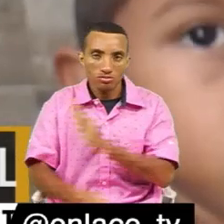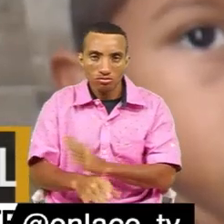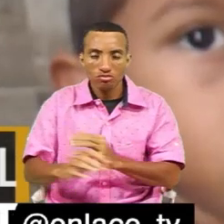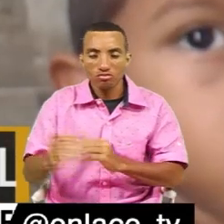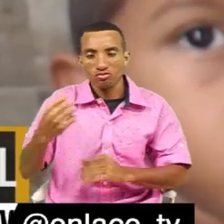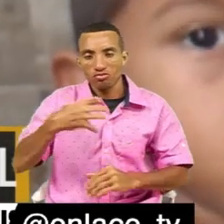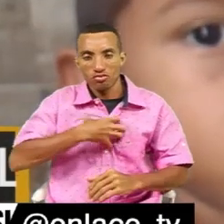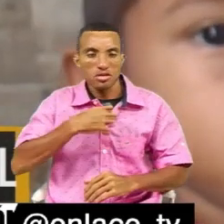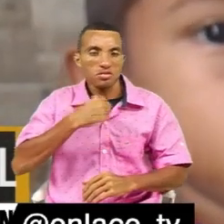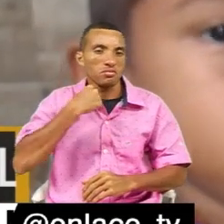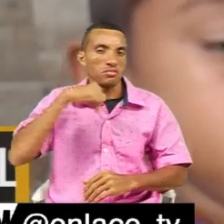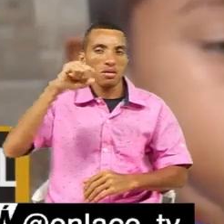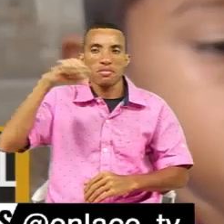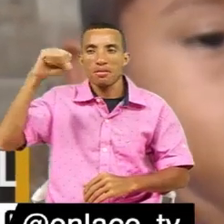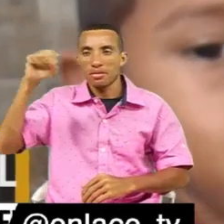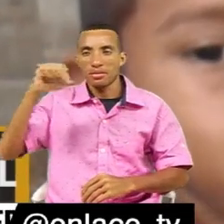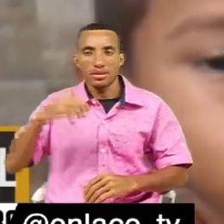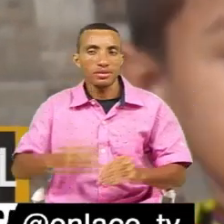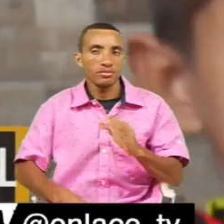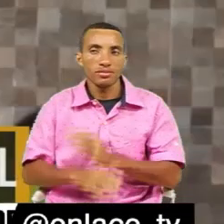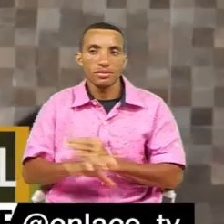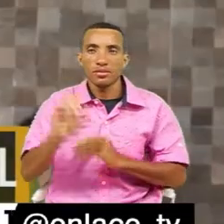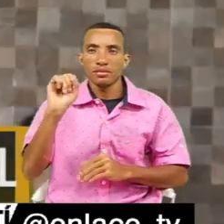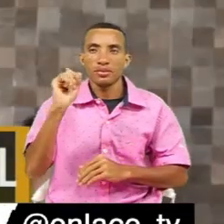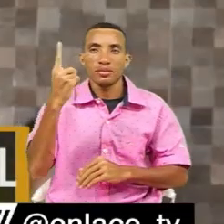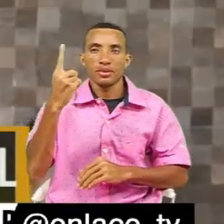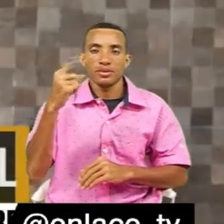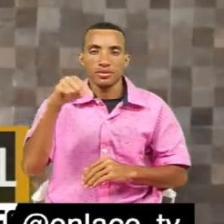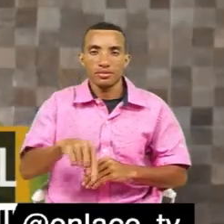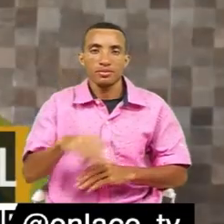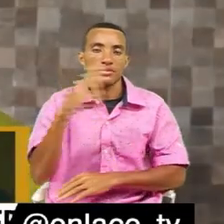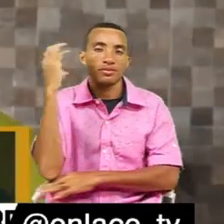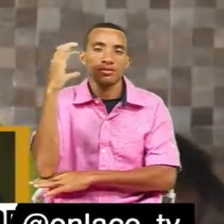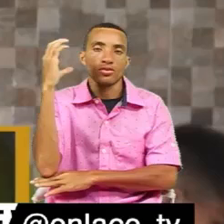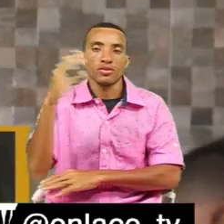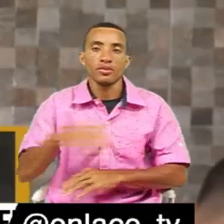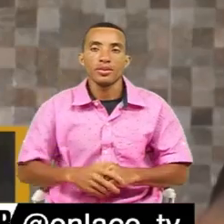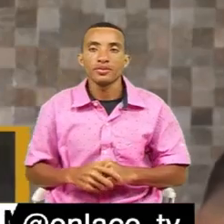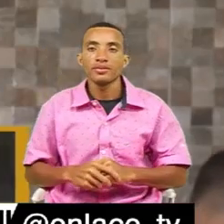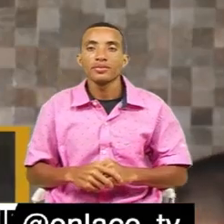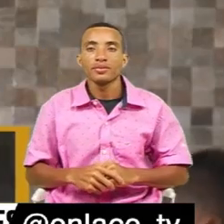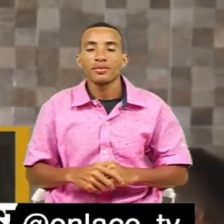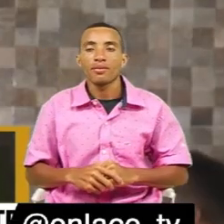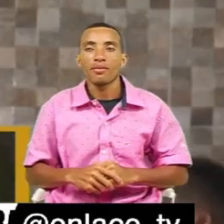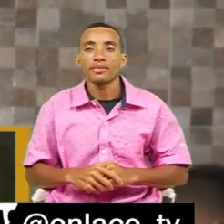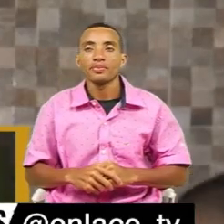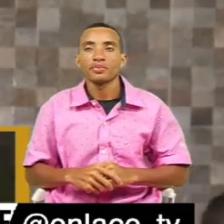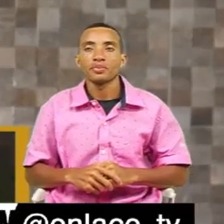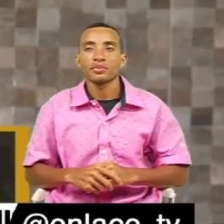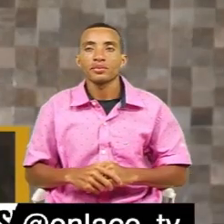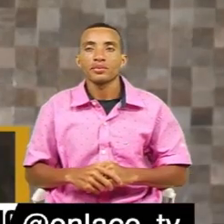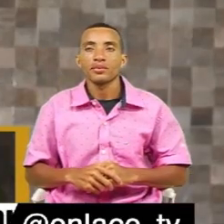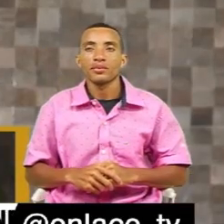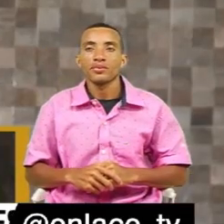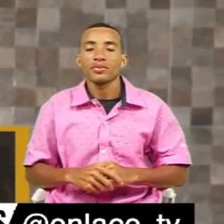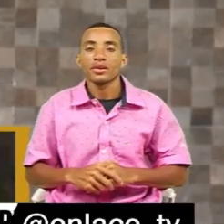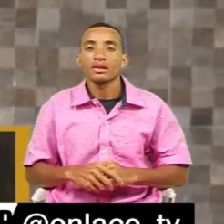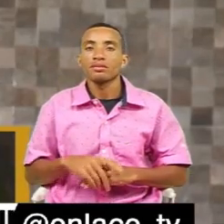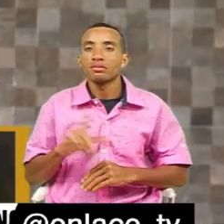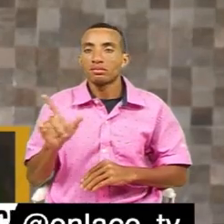triunfos y demostrando por qué es el primero del país. Pues el Club Cacique trajo unos puestos